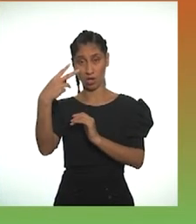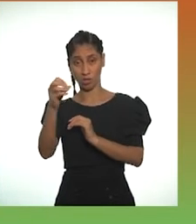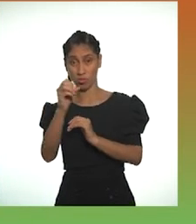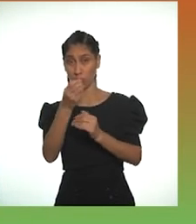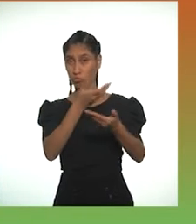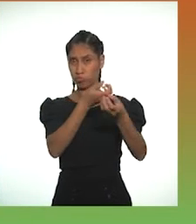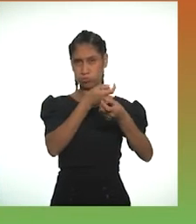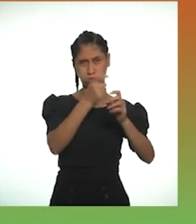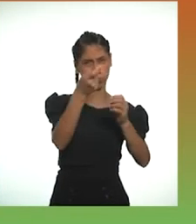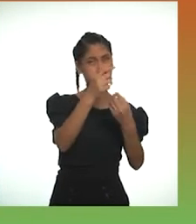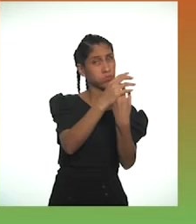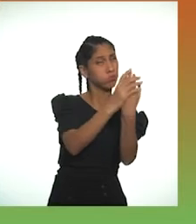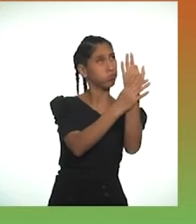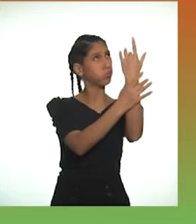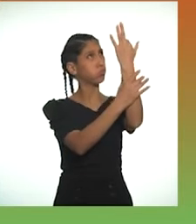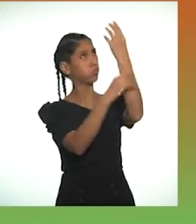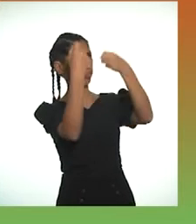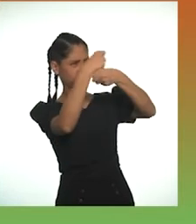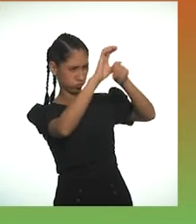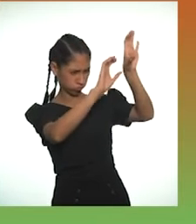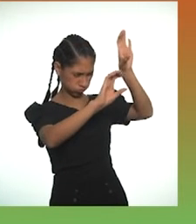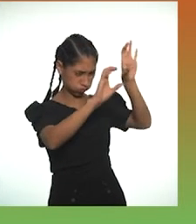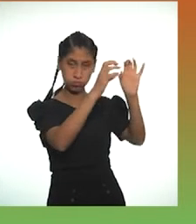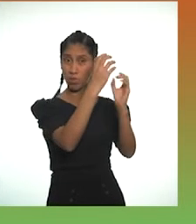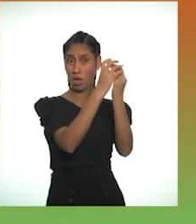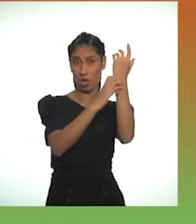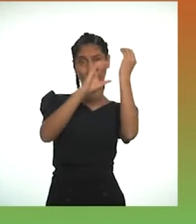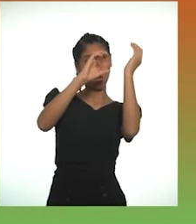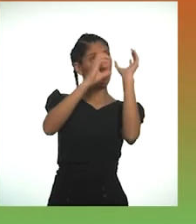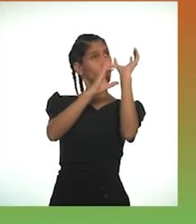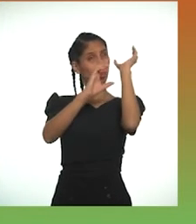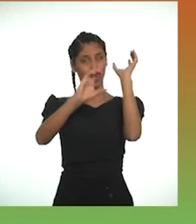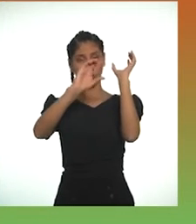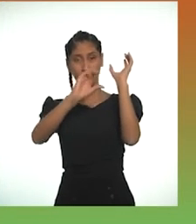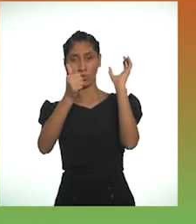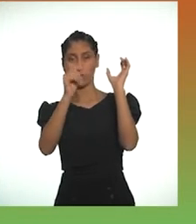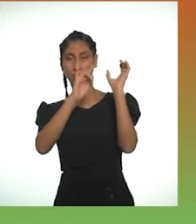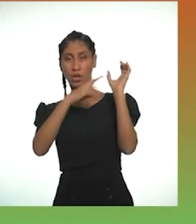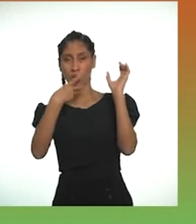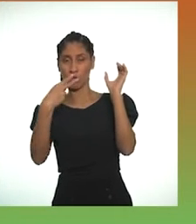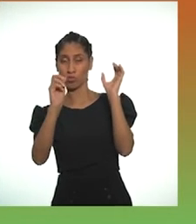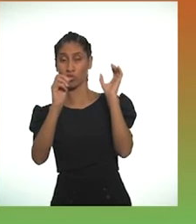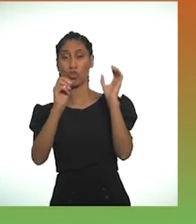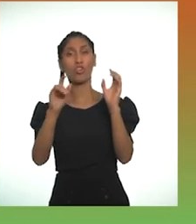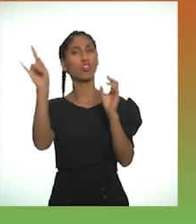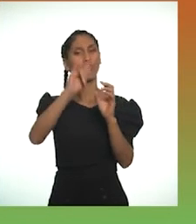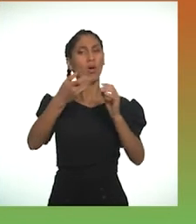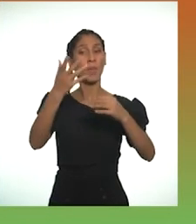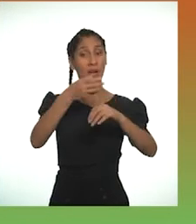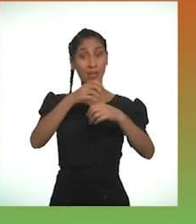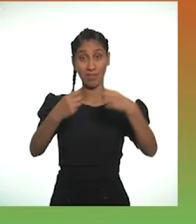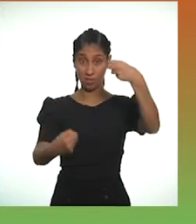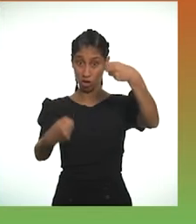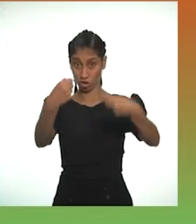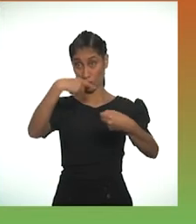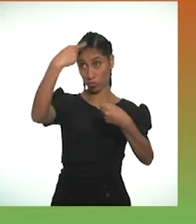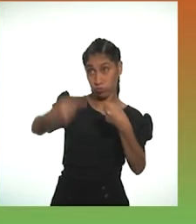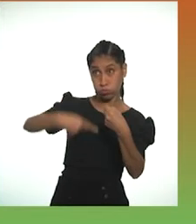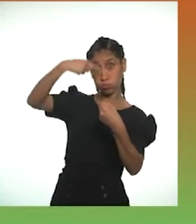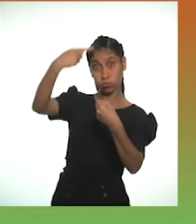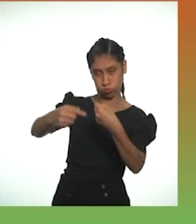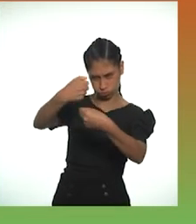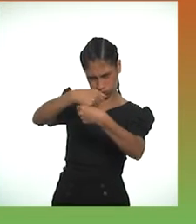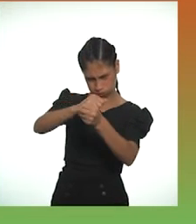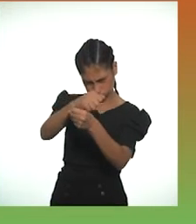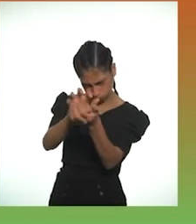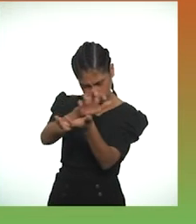de árboles en nuestra Amazonía. El caucho era usado para la fabricación de llantas, ¿cierto? Durante esta época